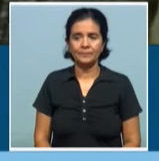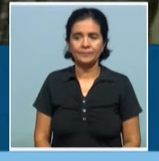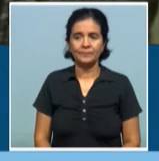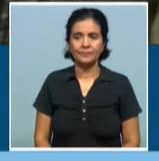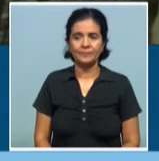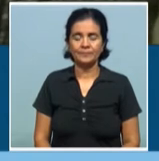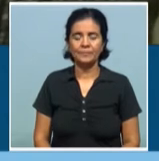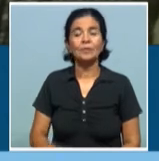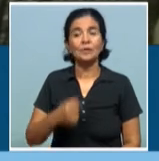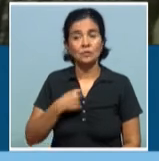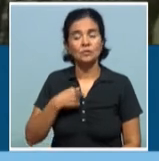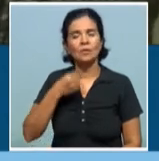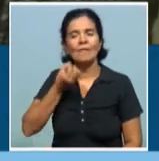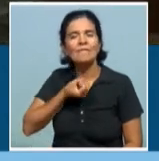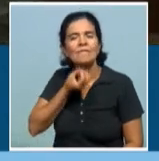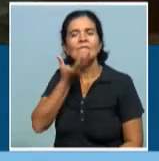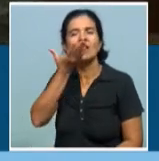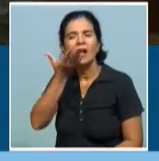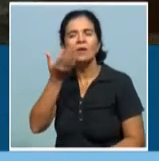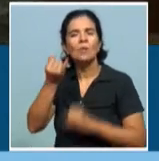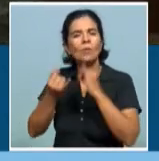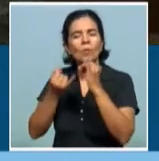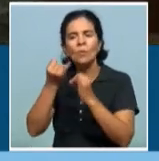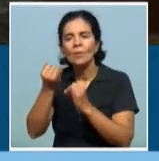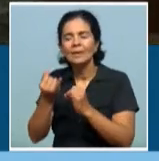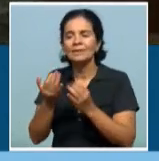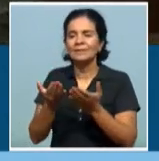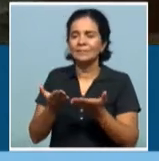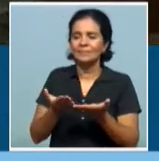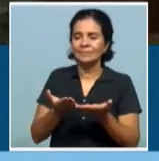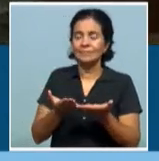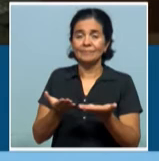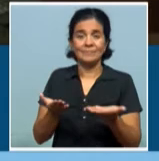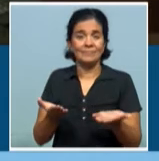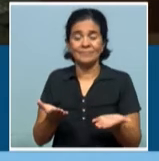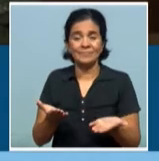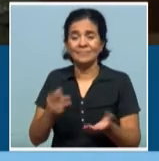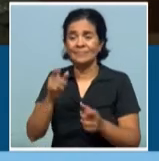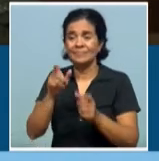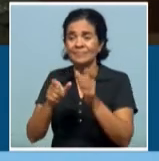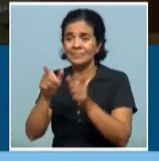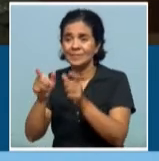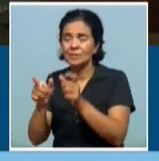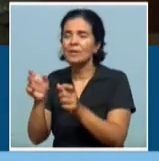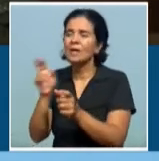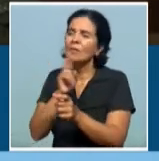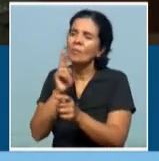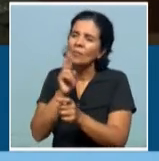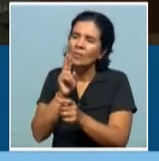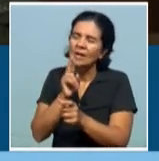Con sinceridad lo digo, desearía no tener que informar ninguna cifra a esta honorable asamblea el año